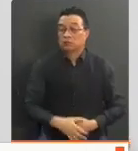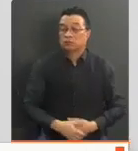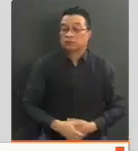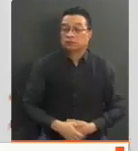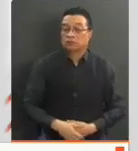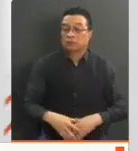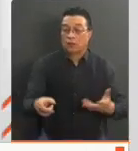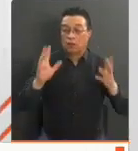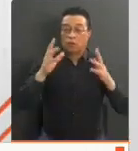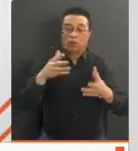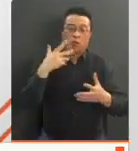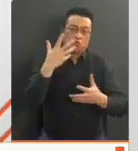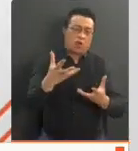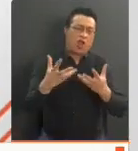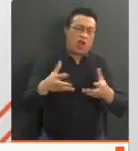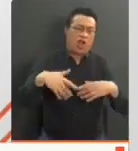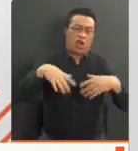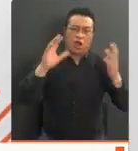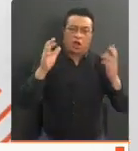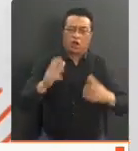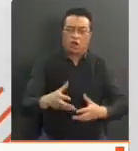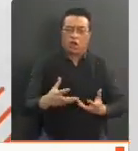Madre, weón. Weón.